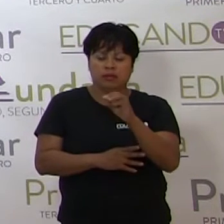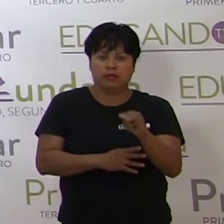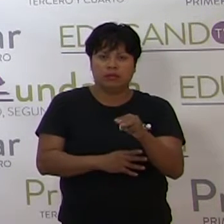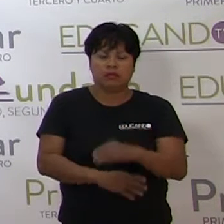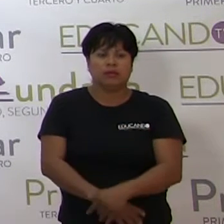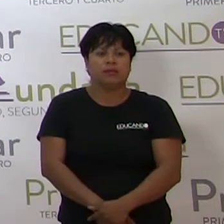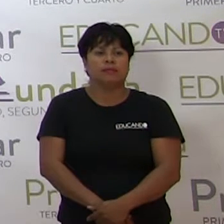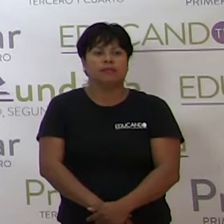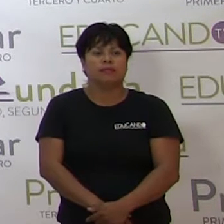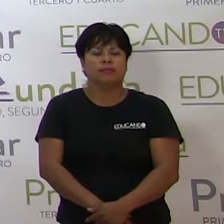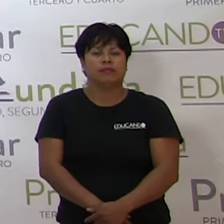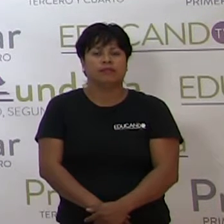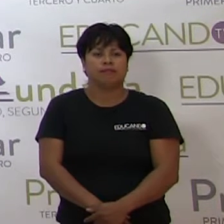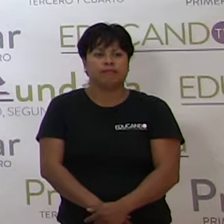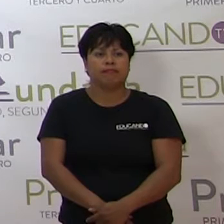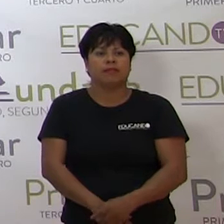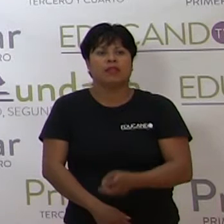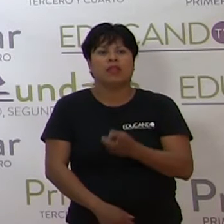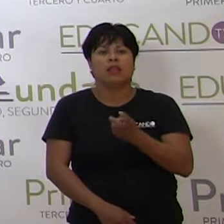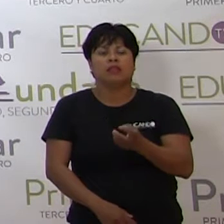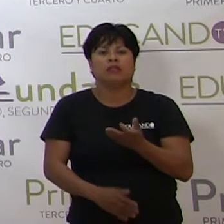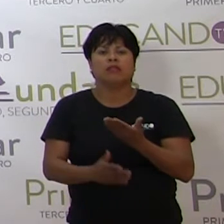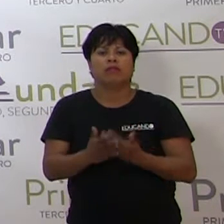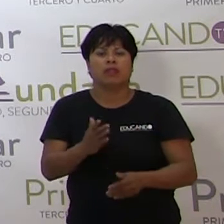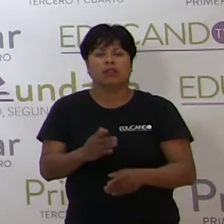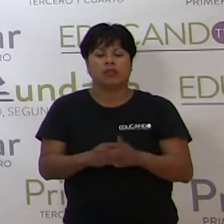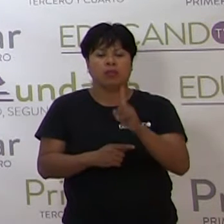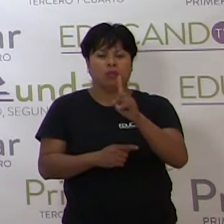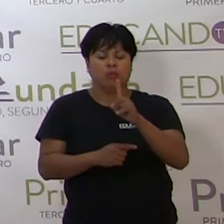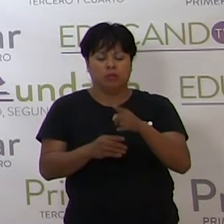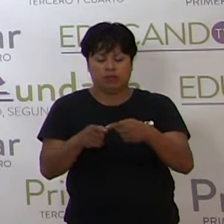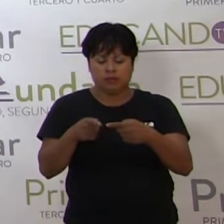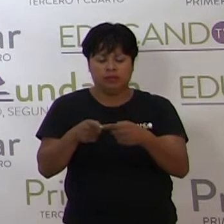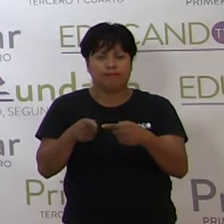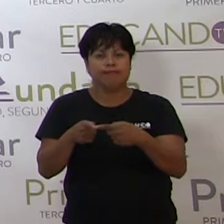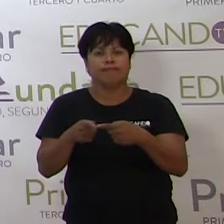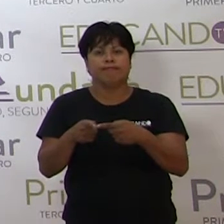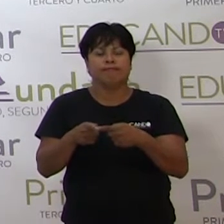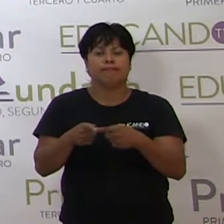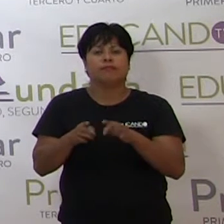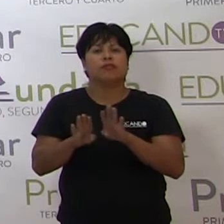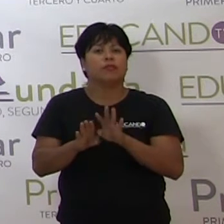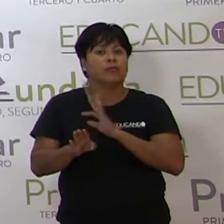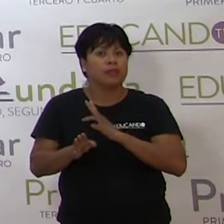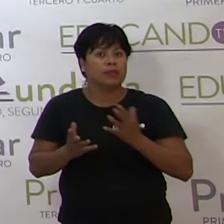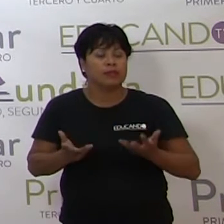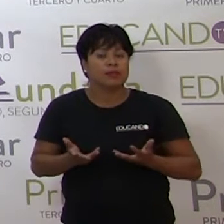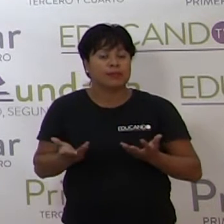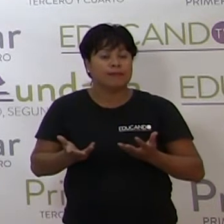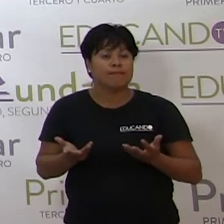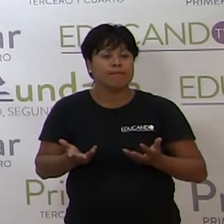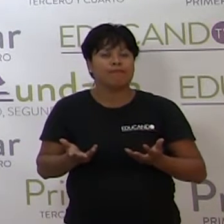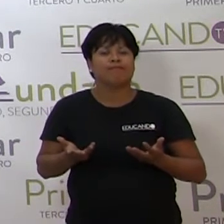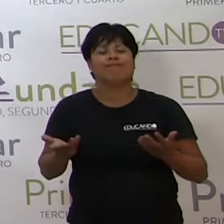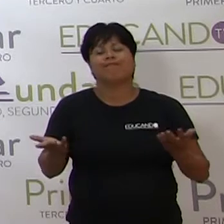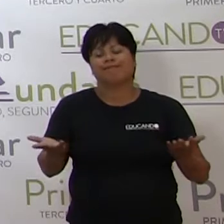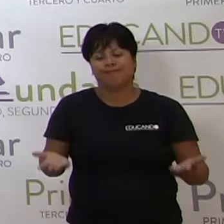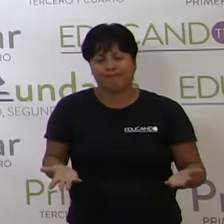centímetros. Me hace falta un lado. ¿Cómo le hago?